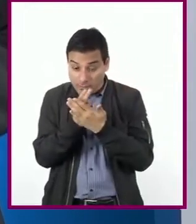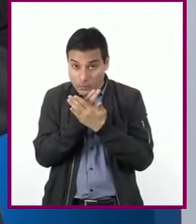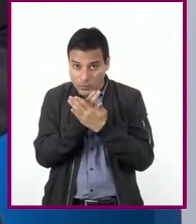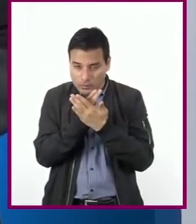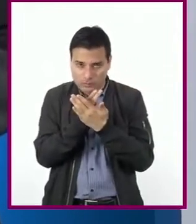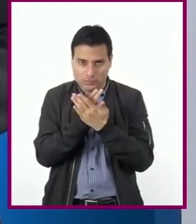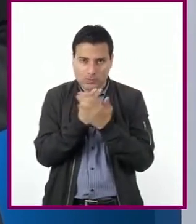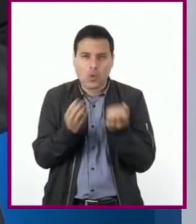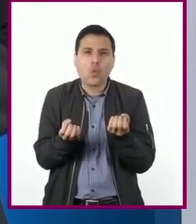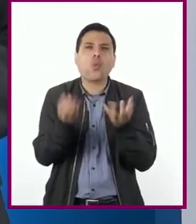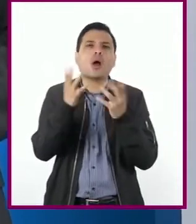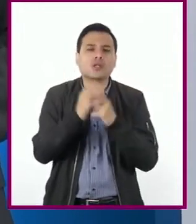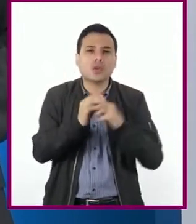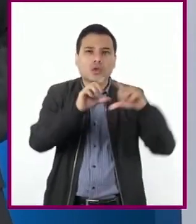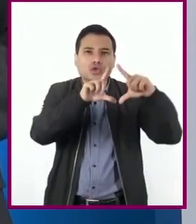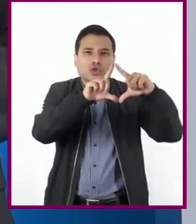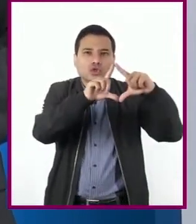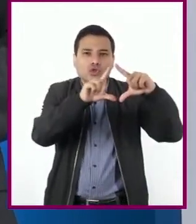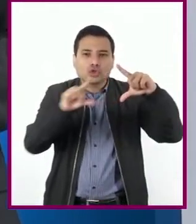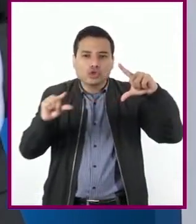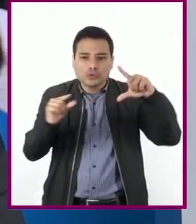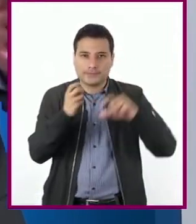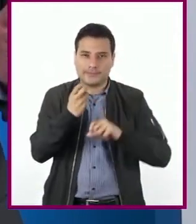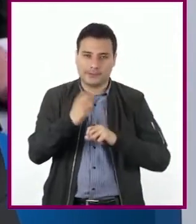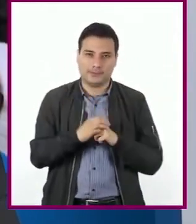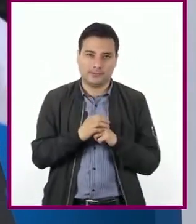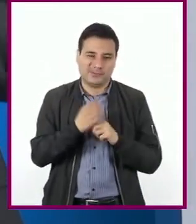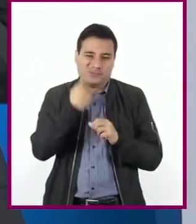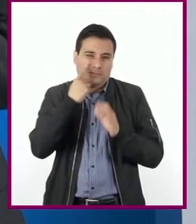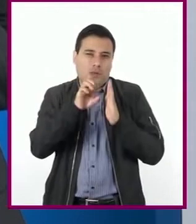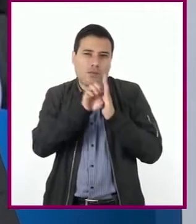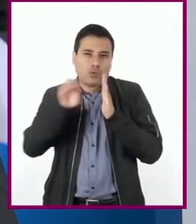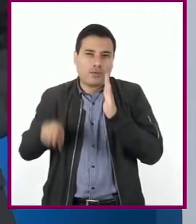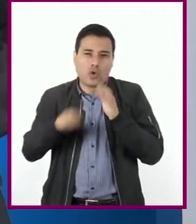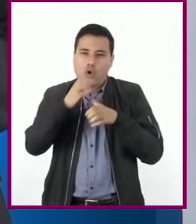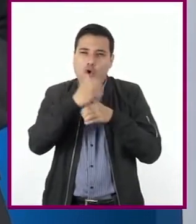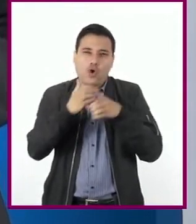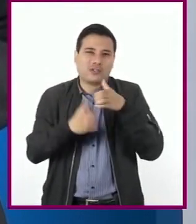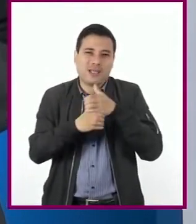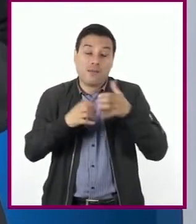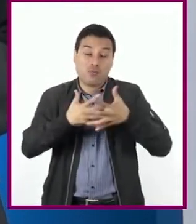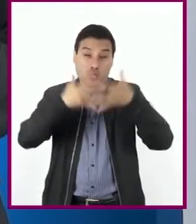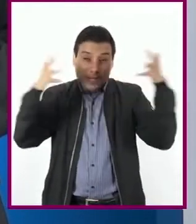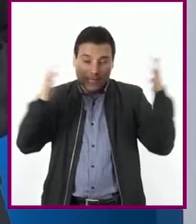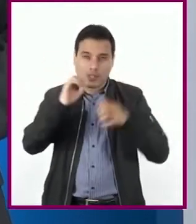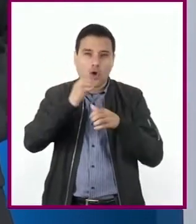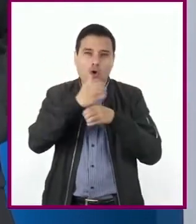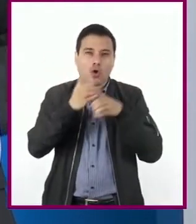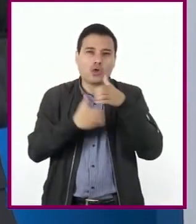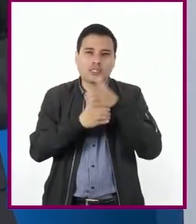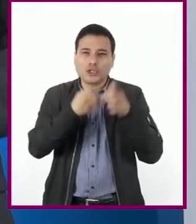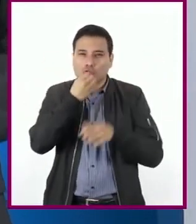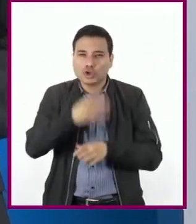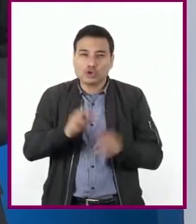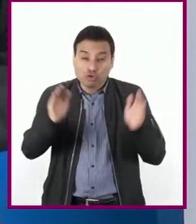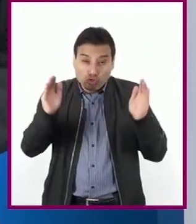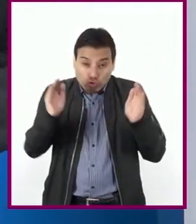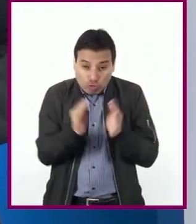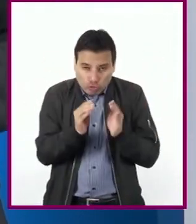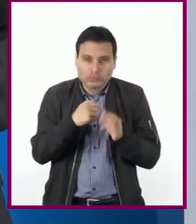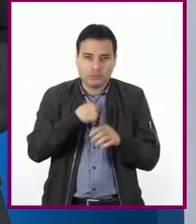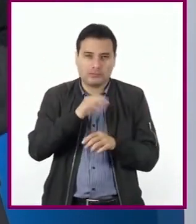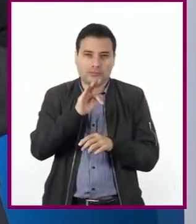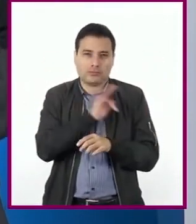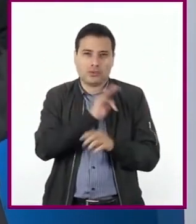sirve para representar un objeto cuando es grande o muy pequeño y se puede dibujar en medidas